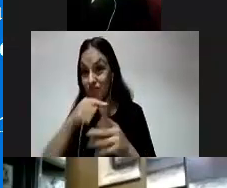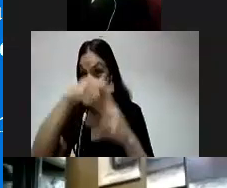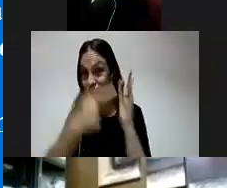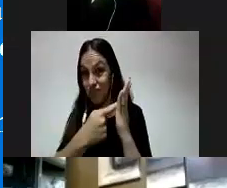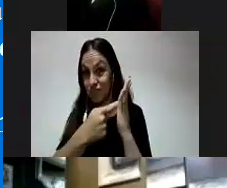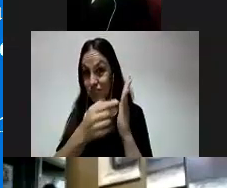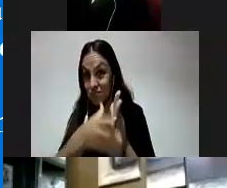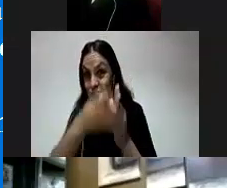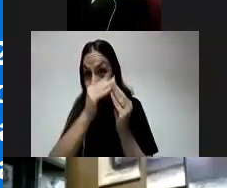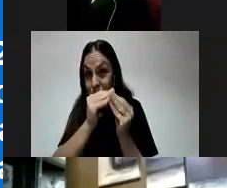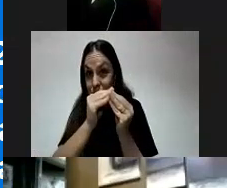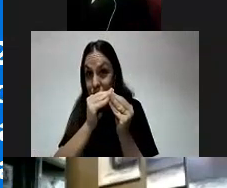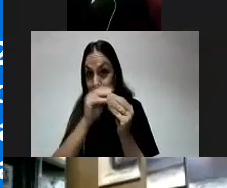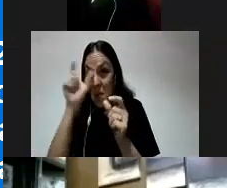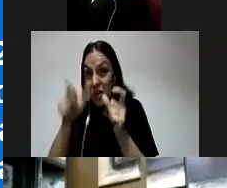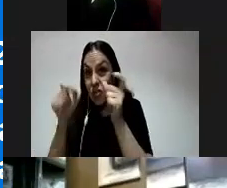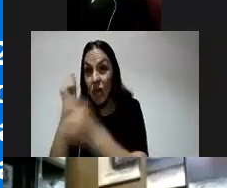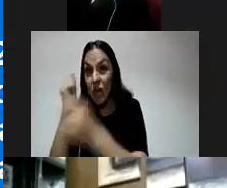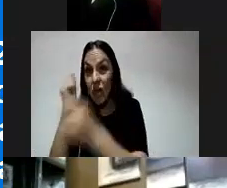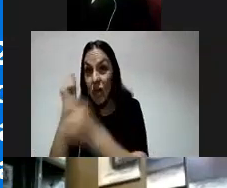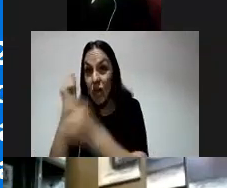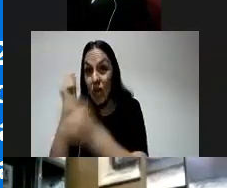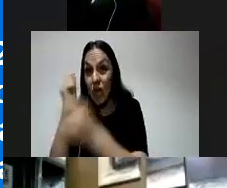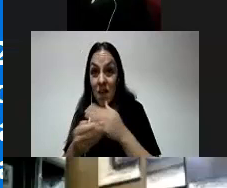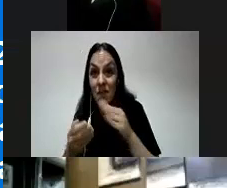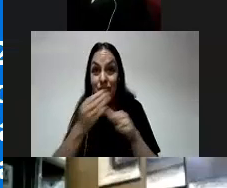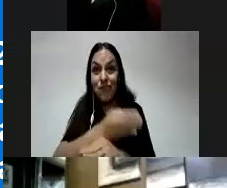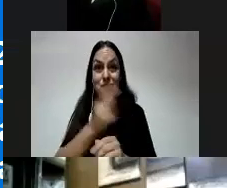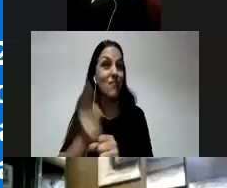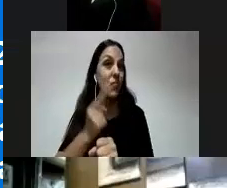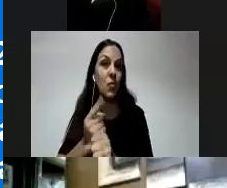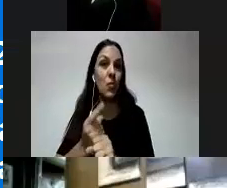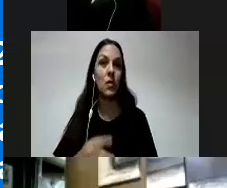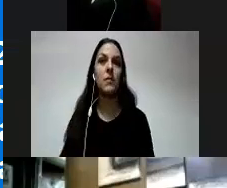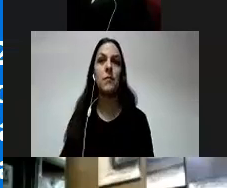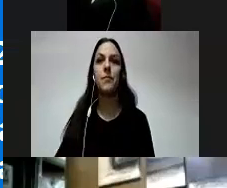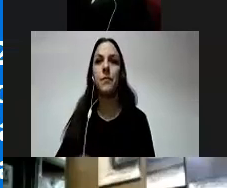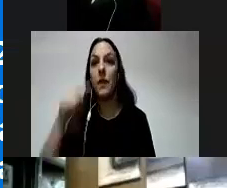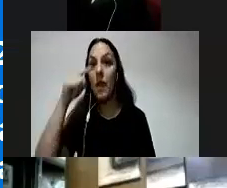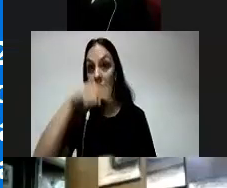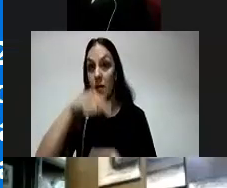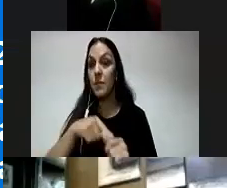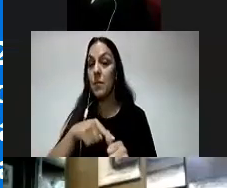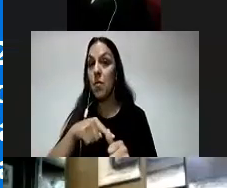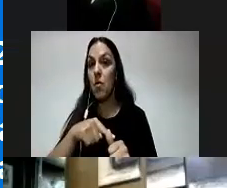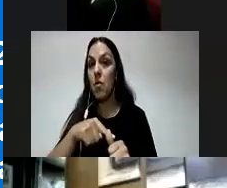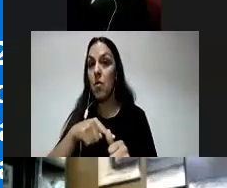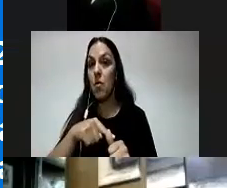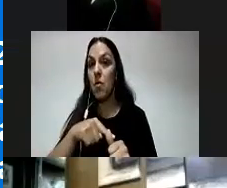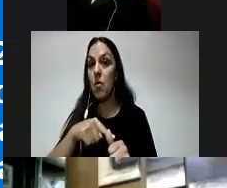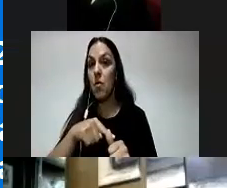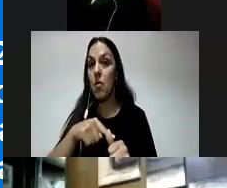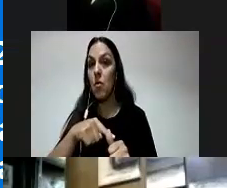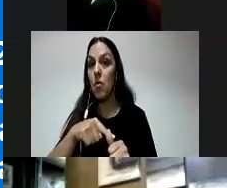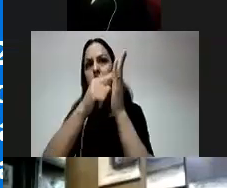a disposición de las personas con discapacidad motora. Séptimo, concluida la descripción de las normas involucradas en la